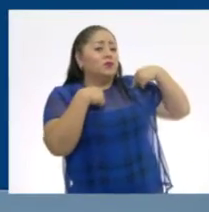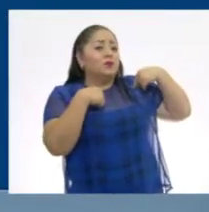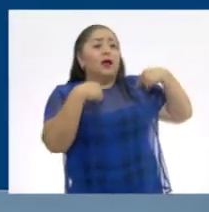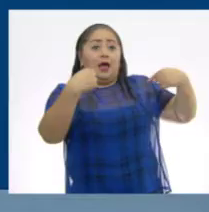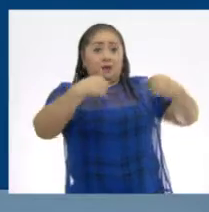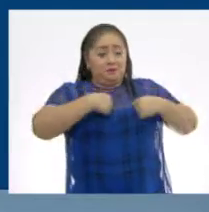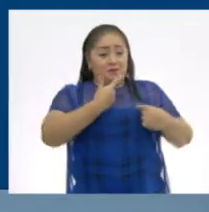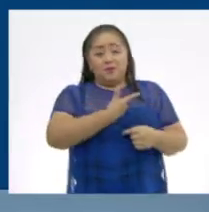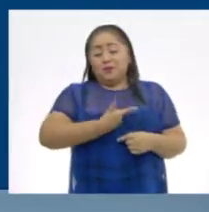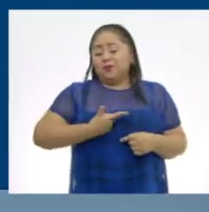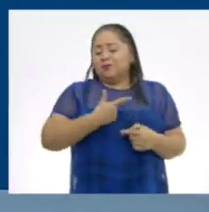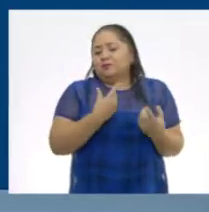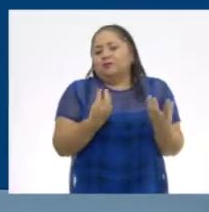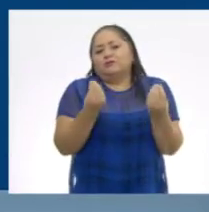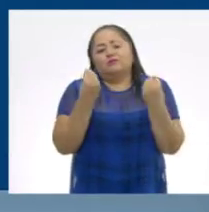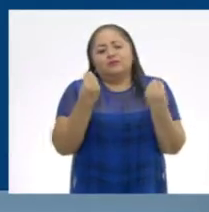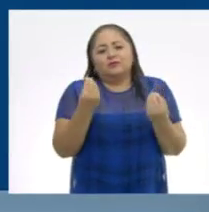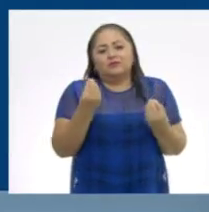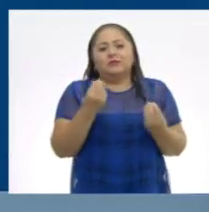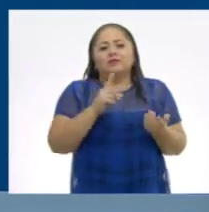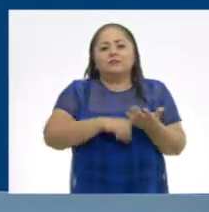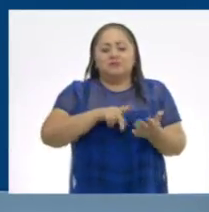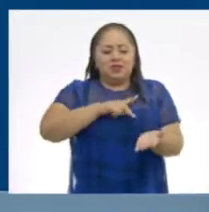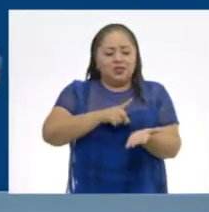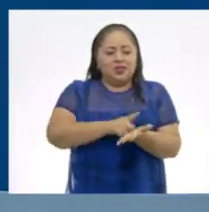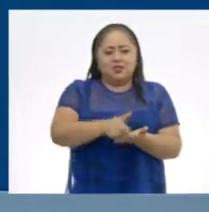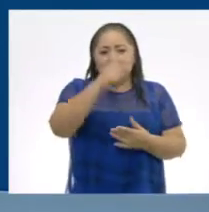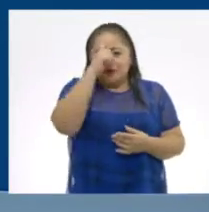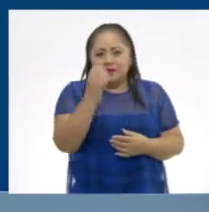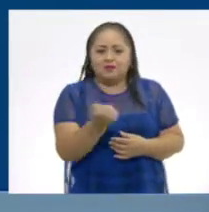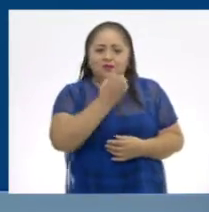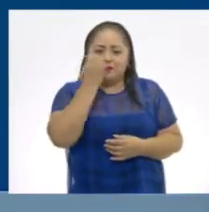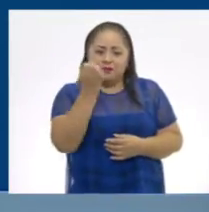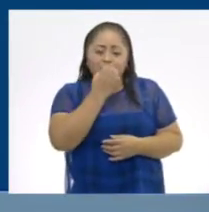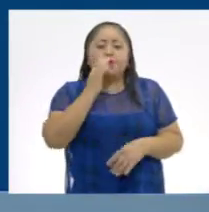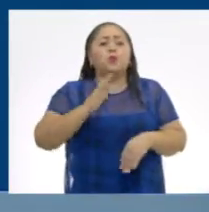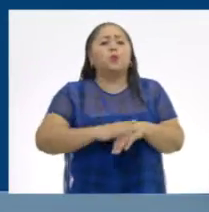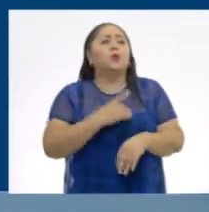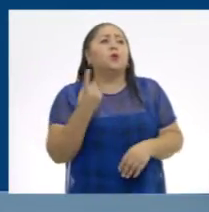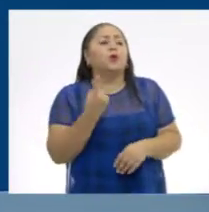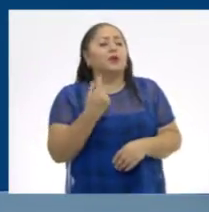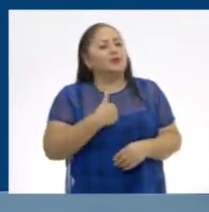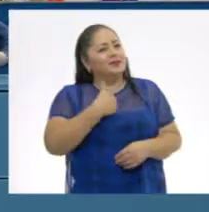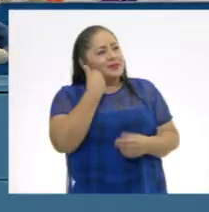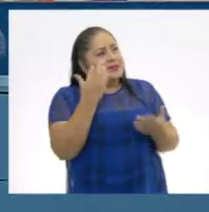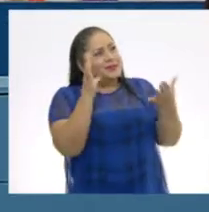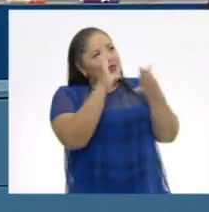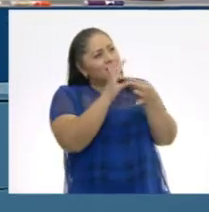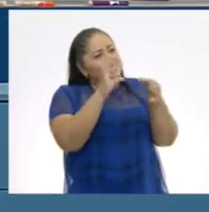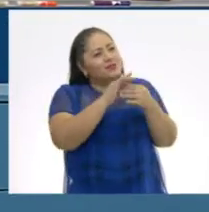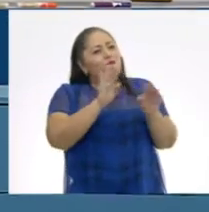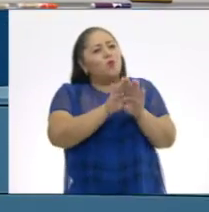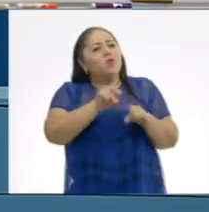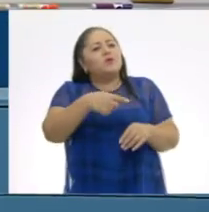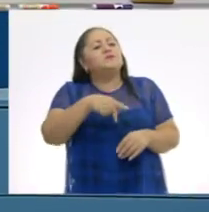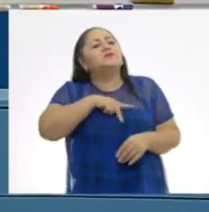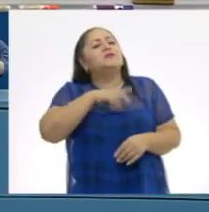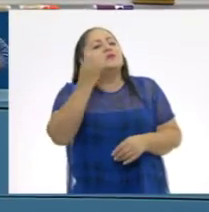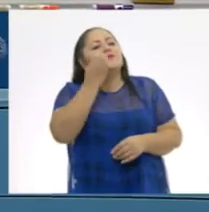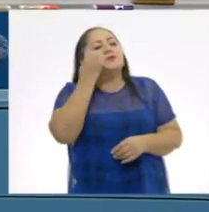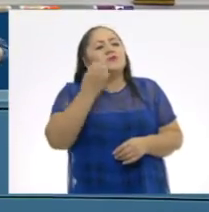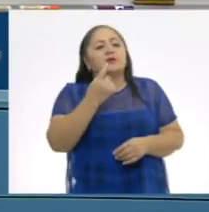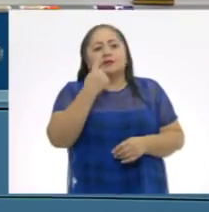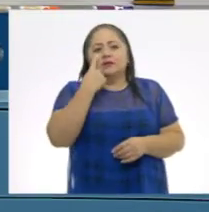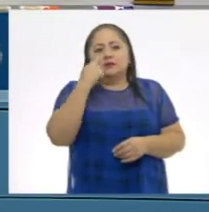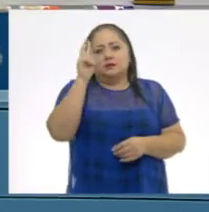A mí me gusta mucho ejercer mi derecho a la educación, porque les quiero contar cómo es mi escuela. A ver. Sí,